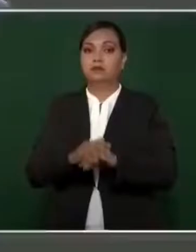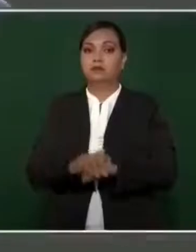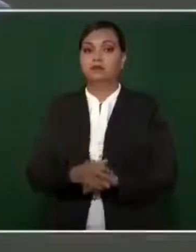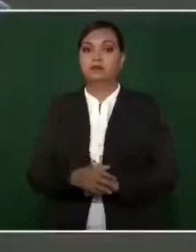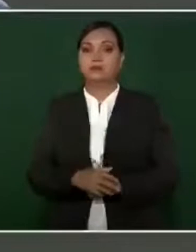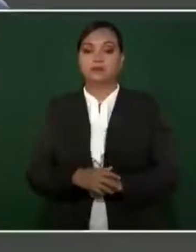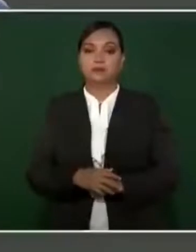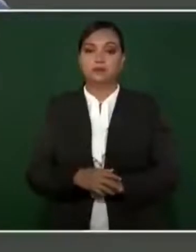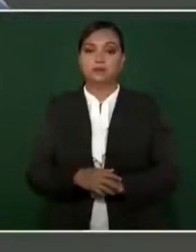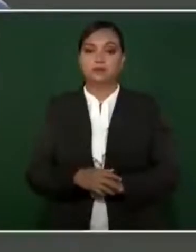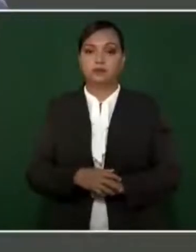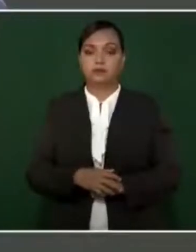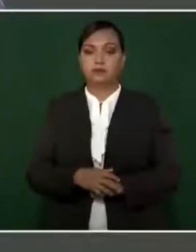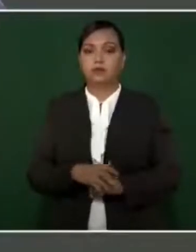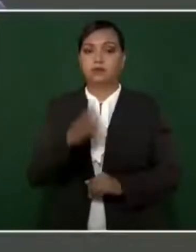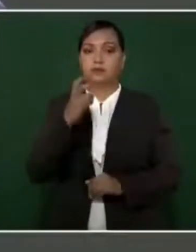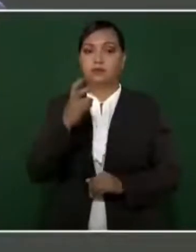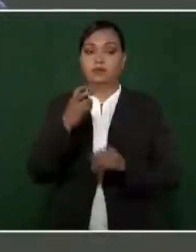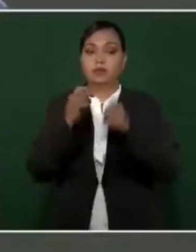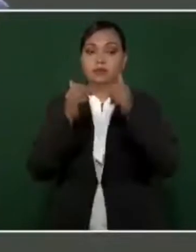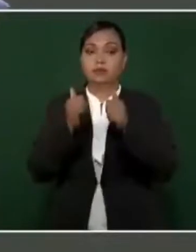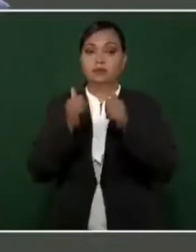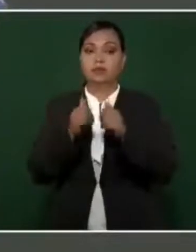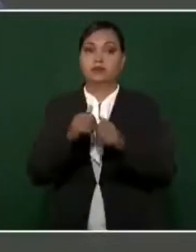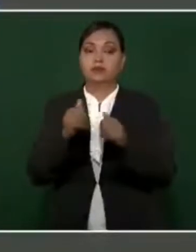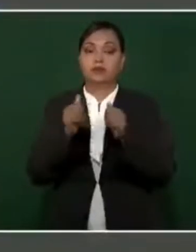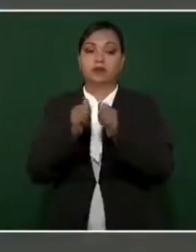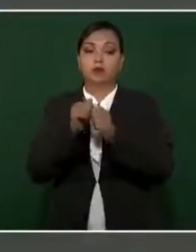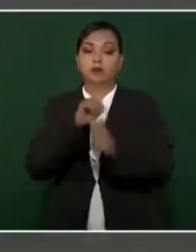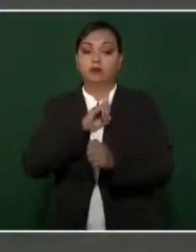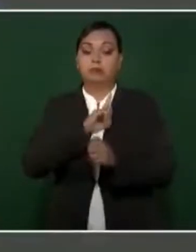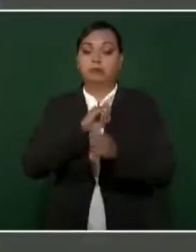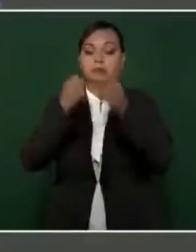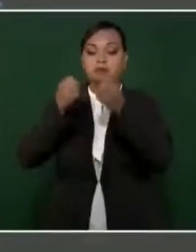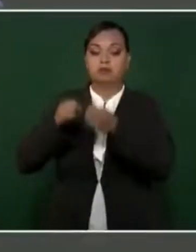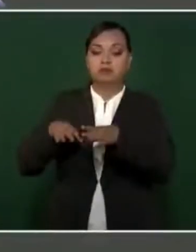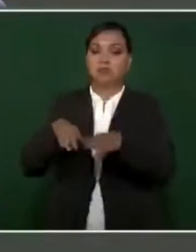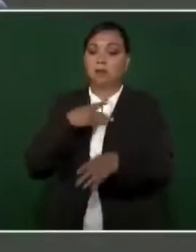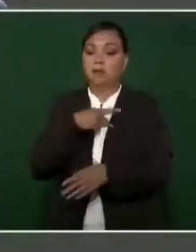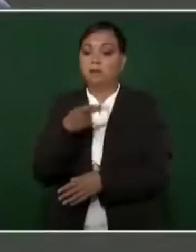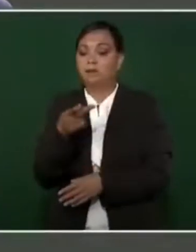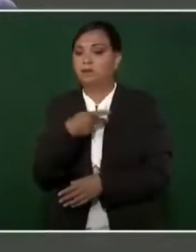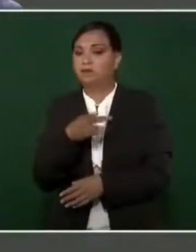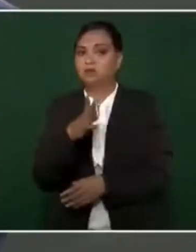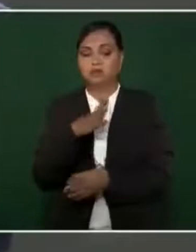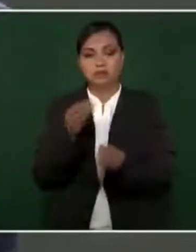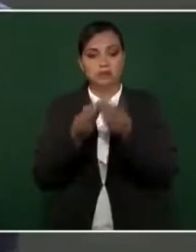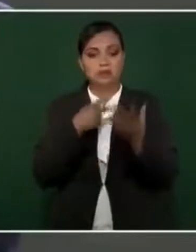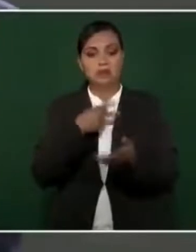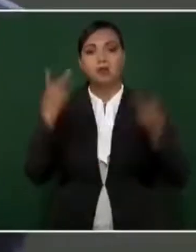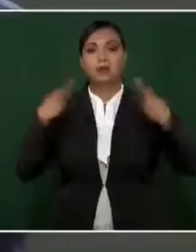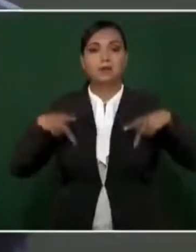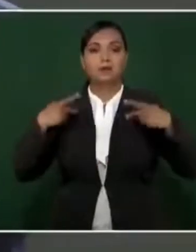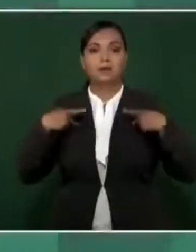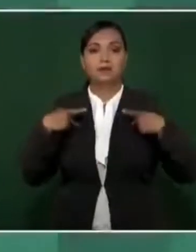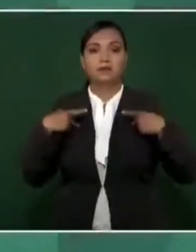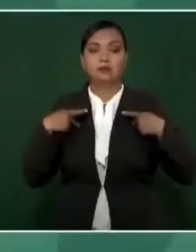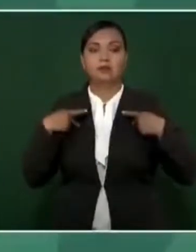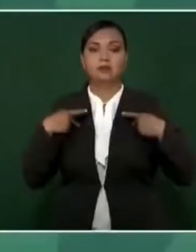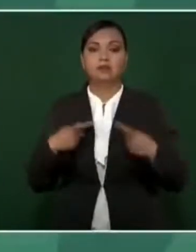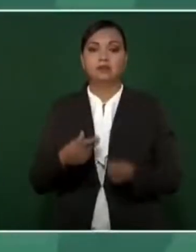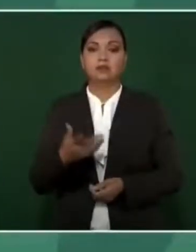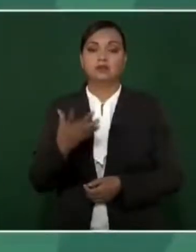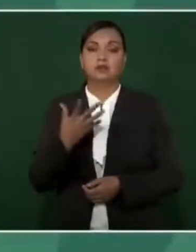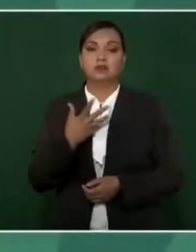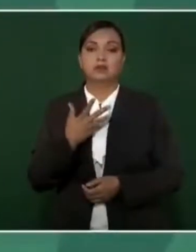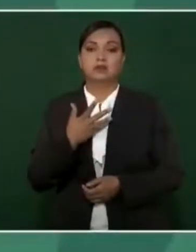están marginados, que la gente padece de lo